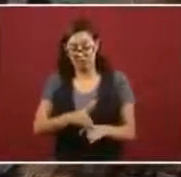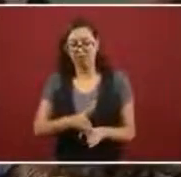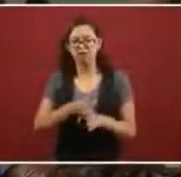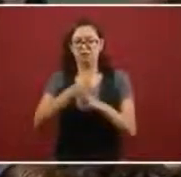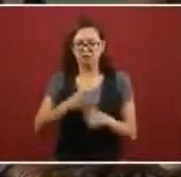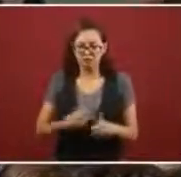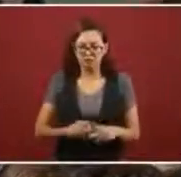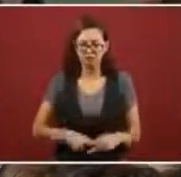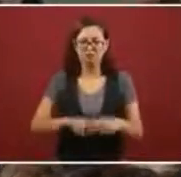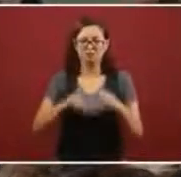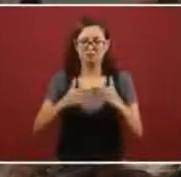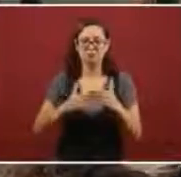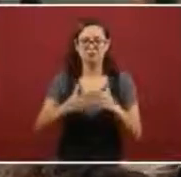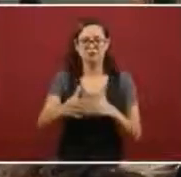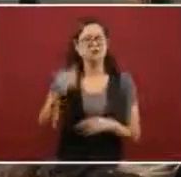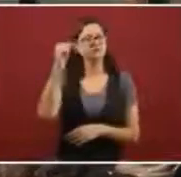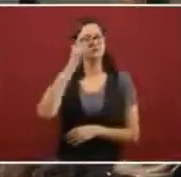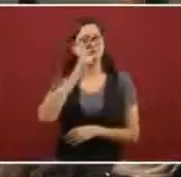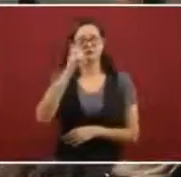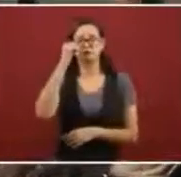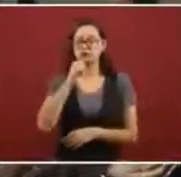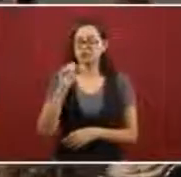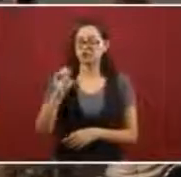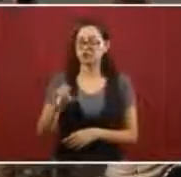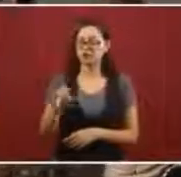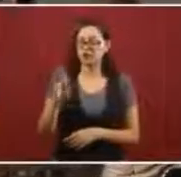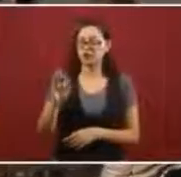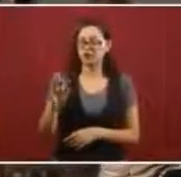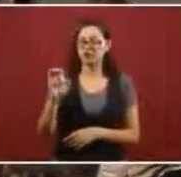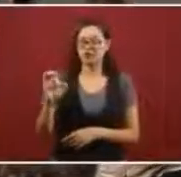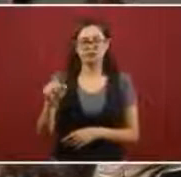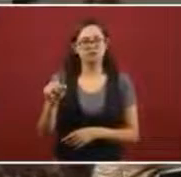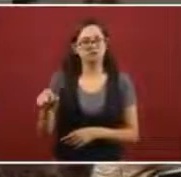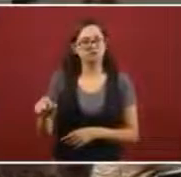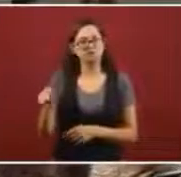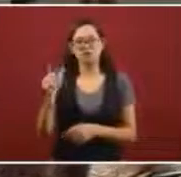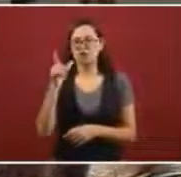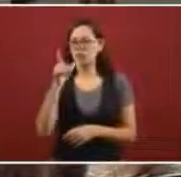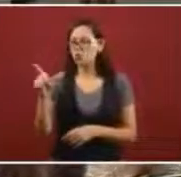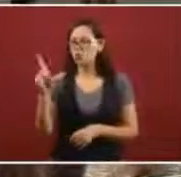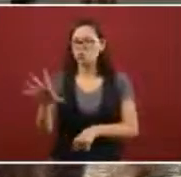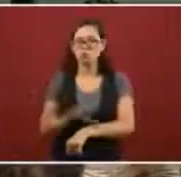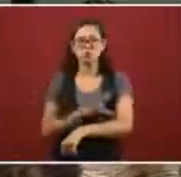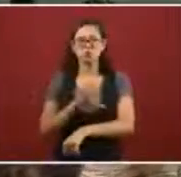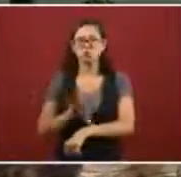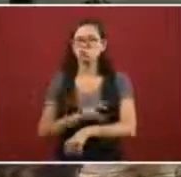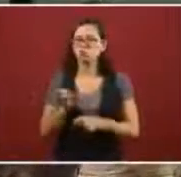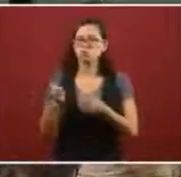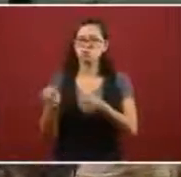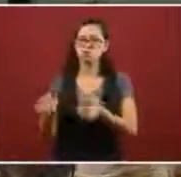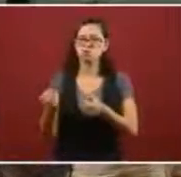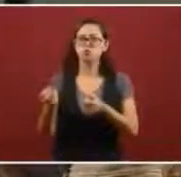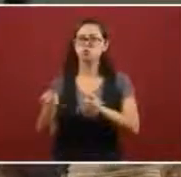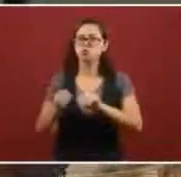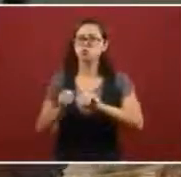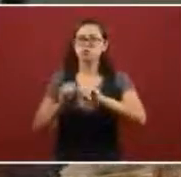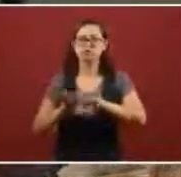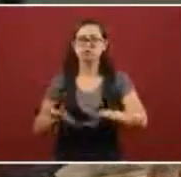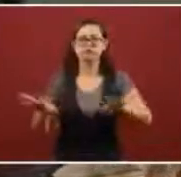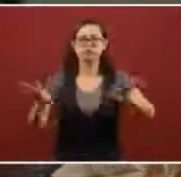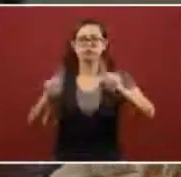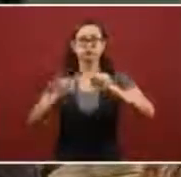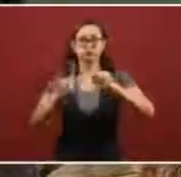Era la Comisión Federal la que abastecía, la que distribuía la energía